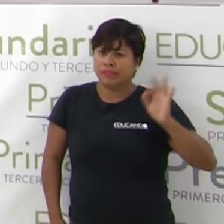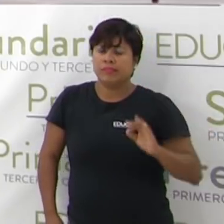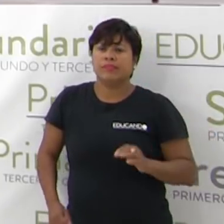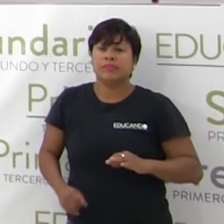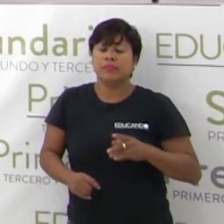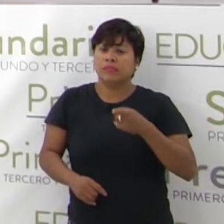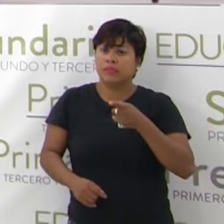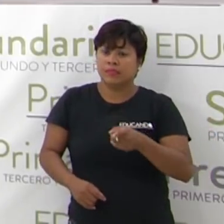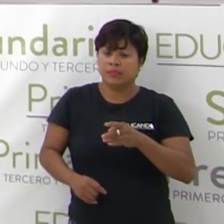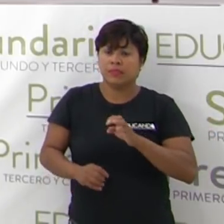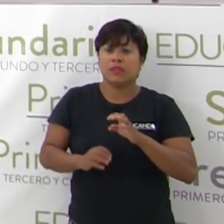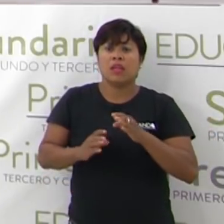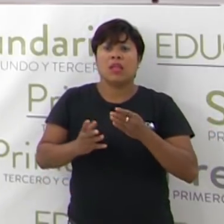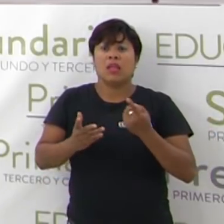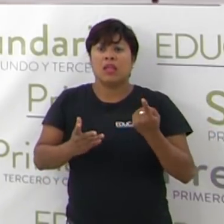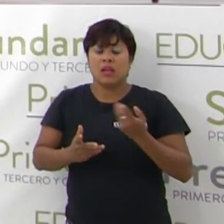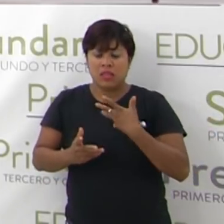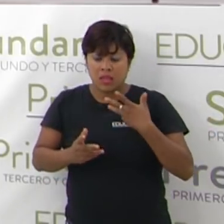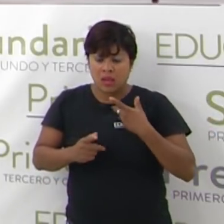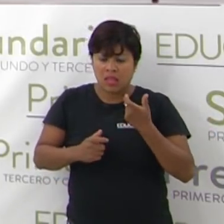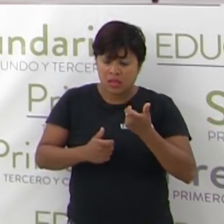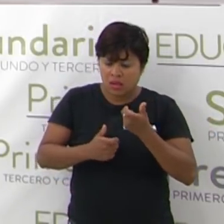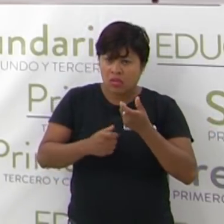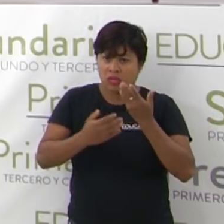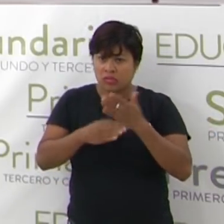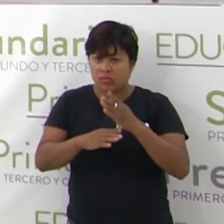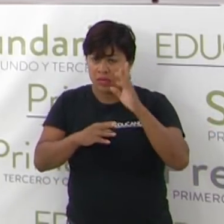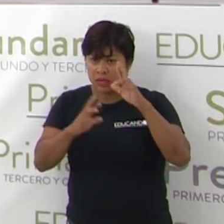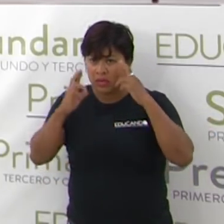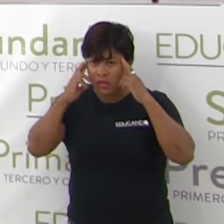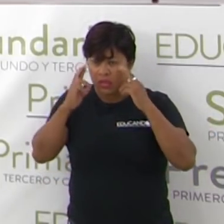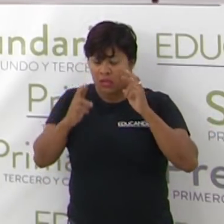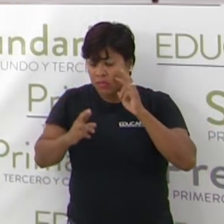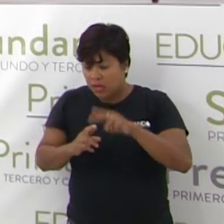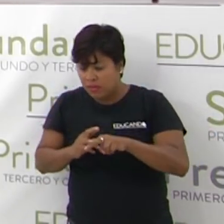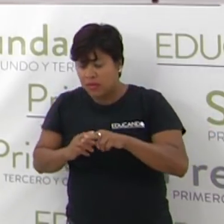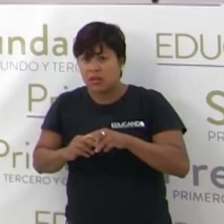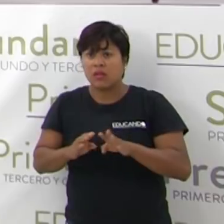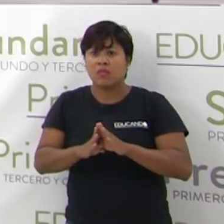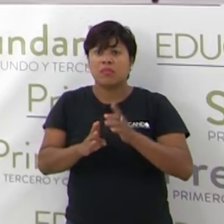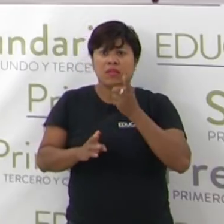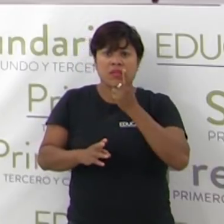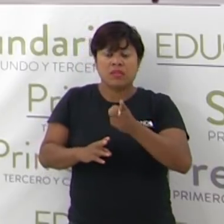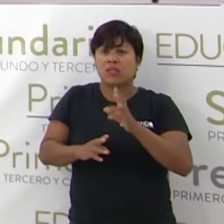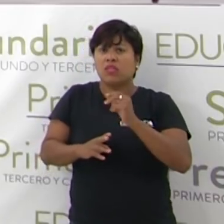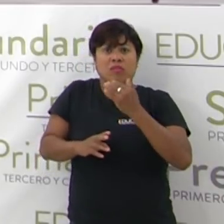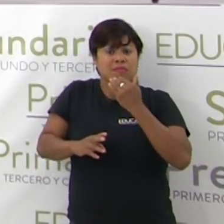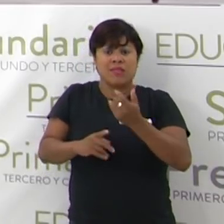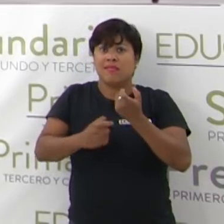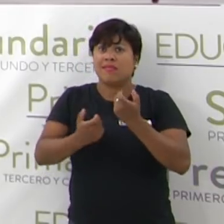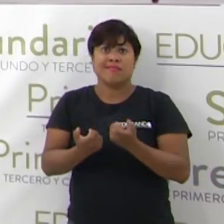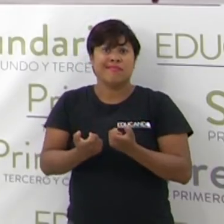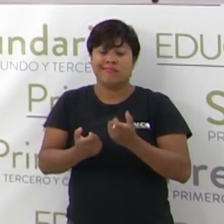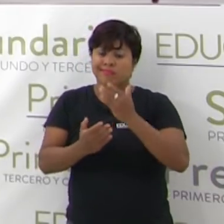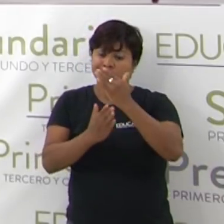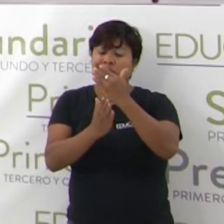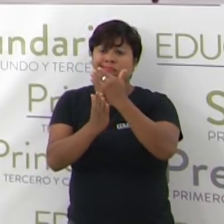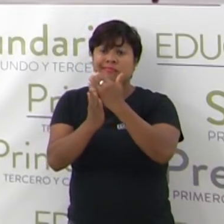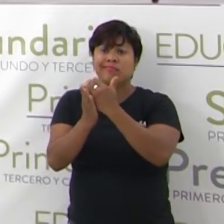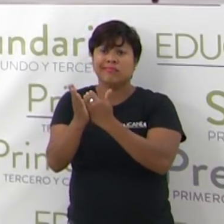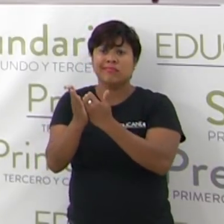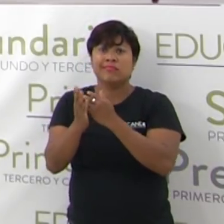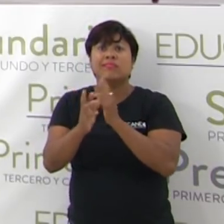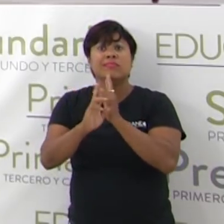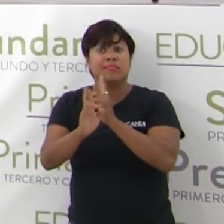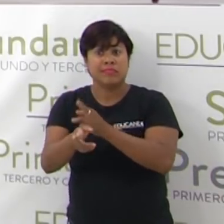se dedicaba a administrar el dinero del reino quería hablar con él para decirle pues que no iban bien las finanzas, la